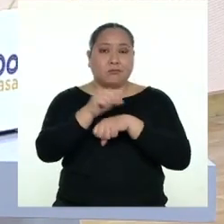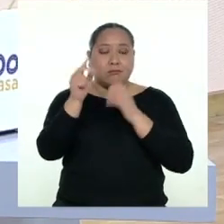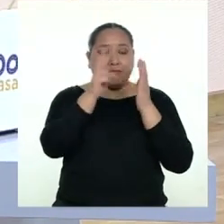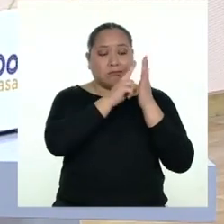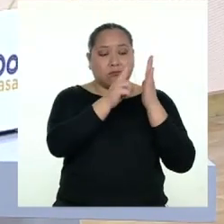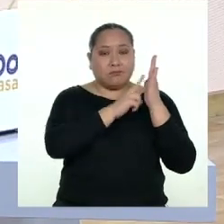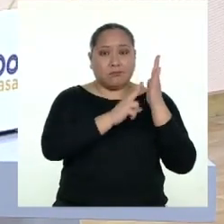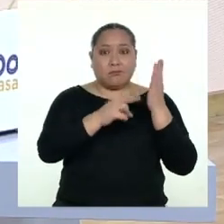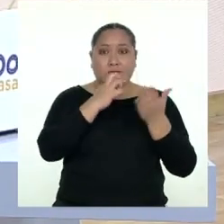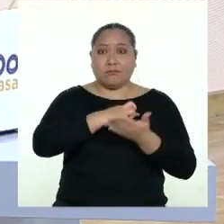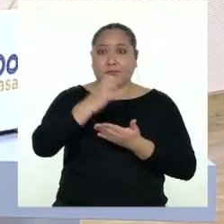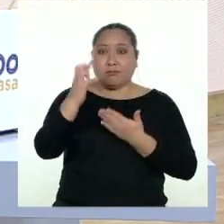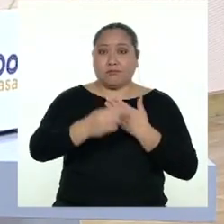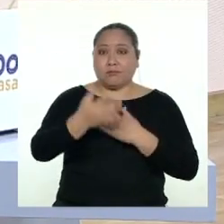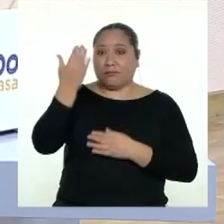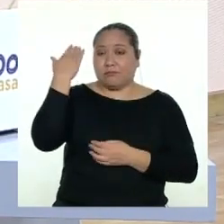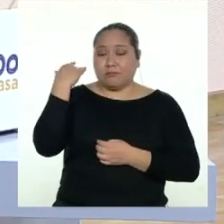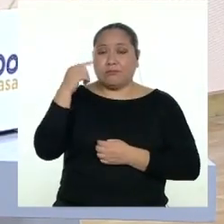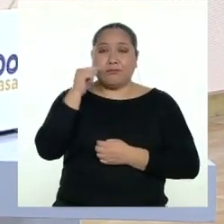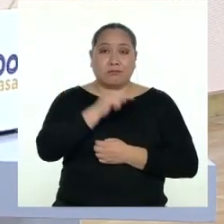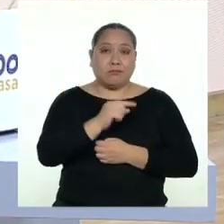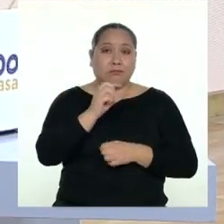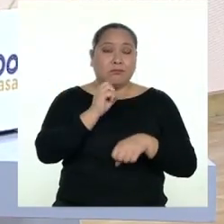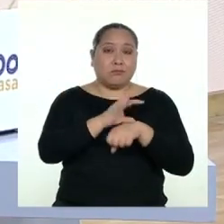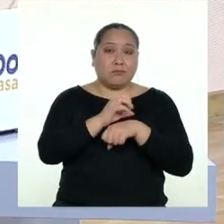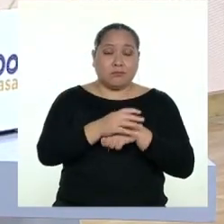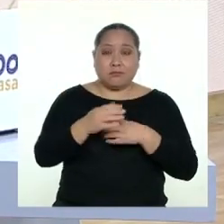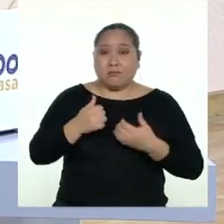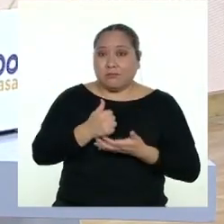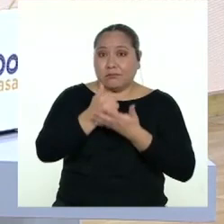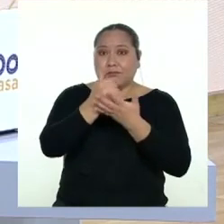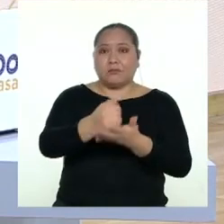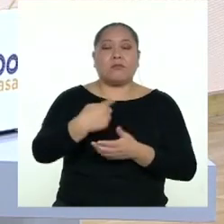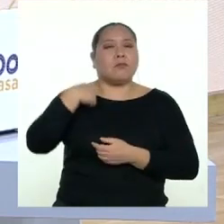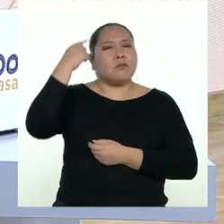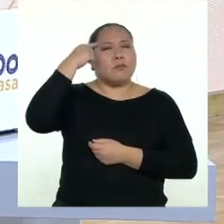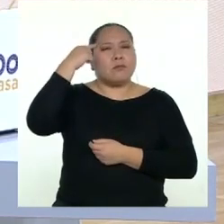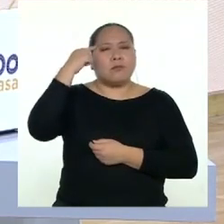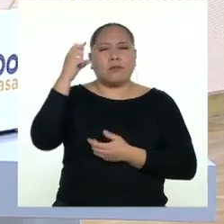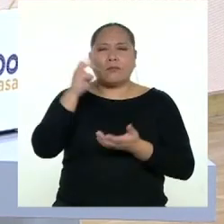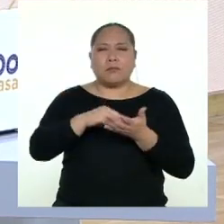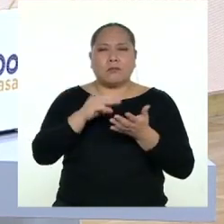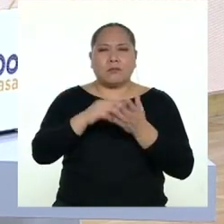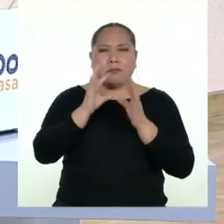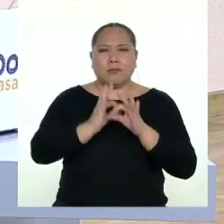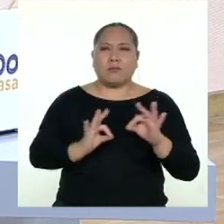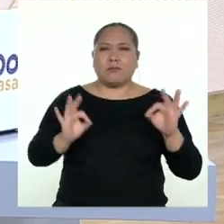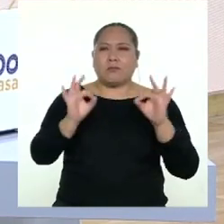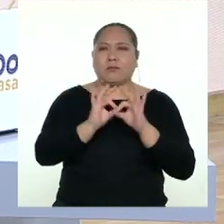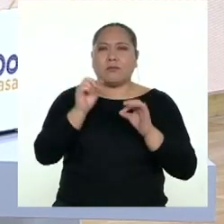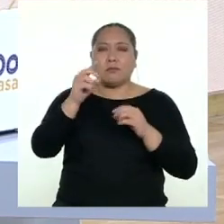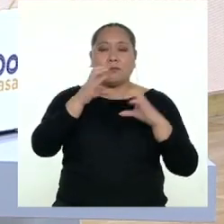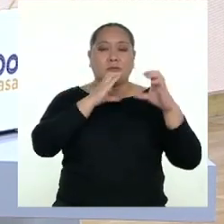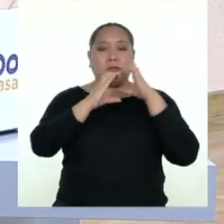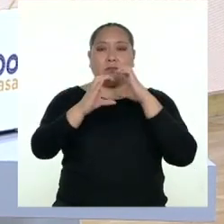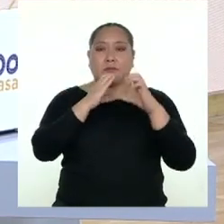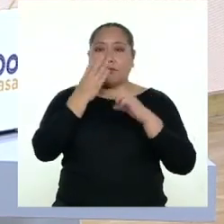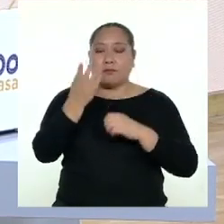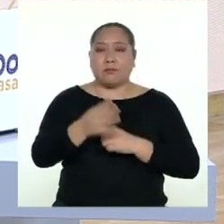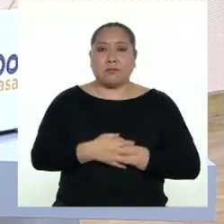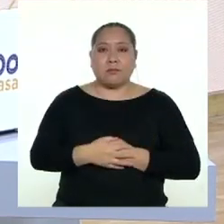que revisamos en el programa anterior pueden ser de utilidad. Creo que lo más importante es el diálogo y la